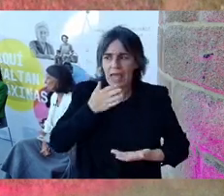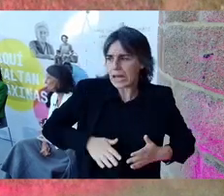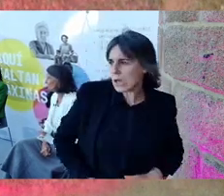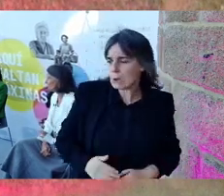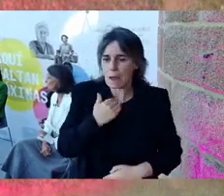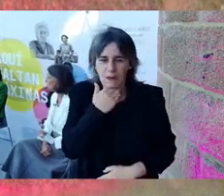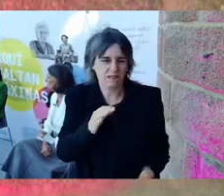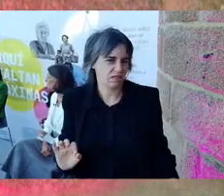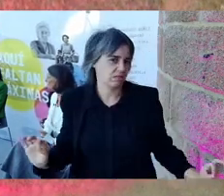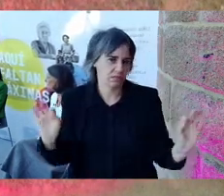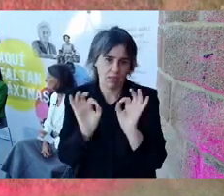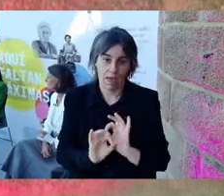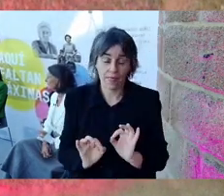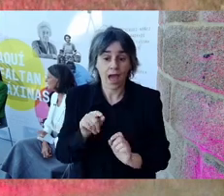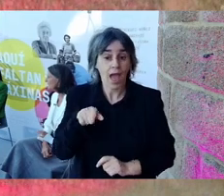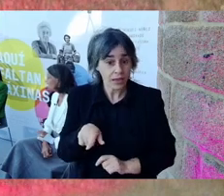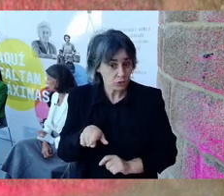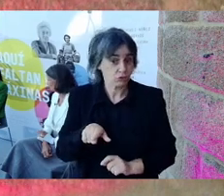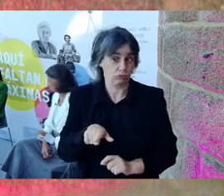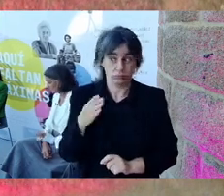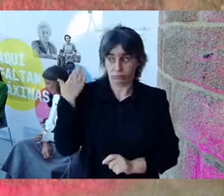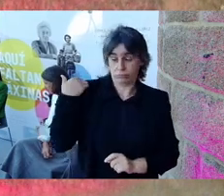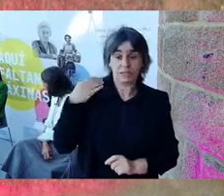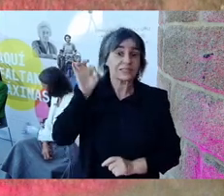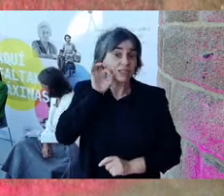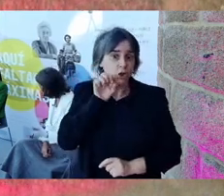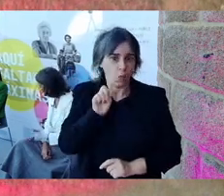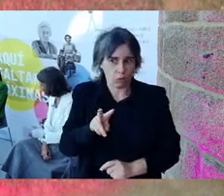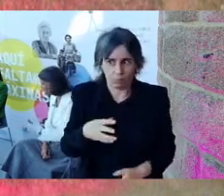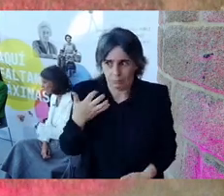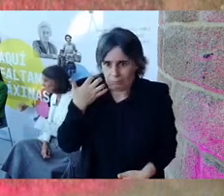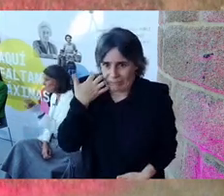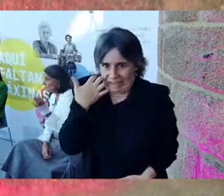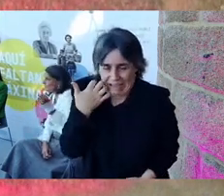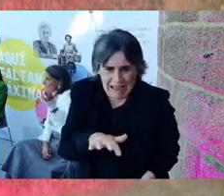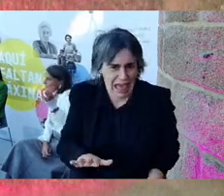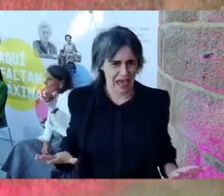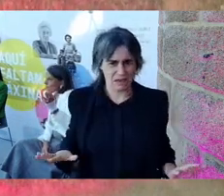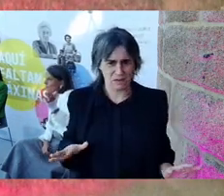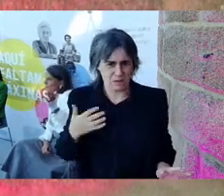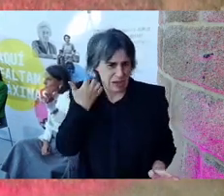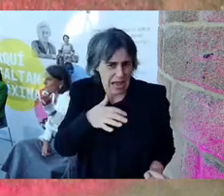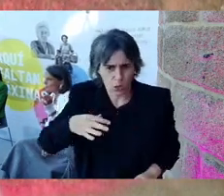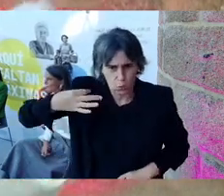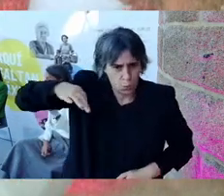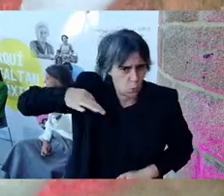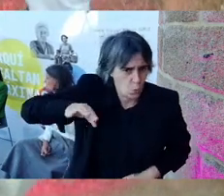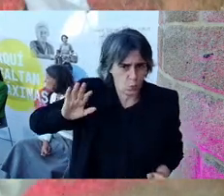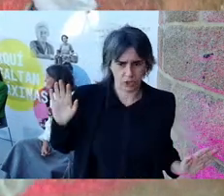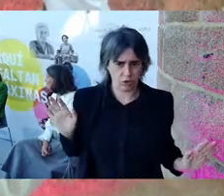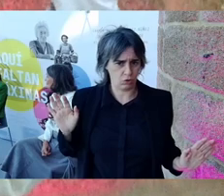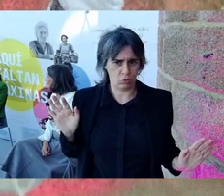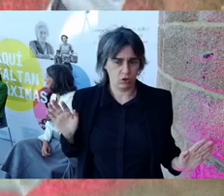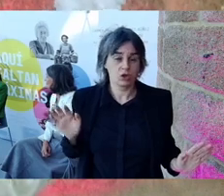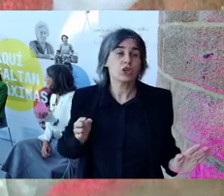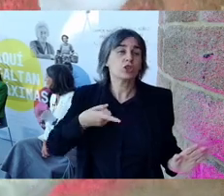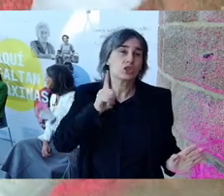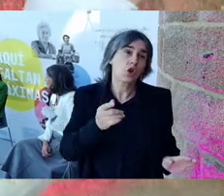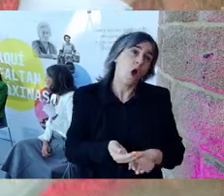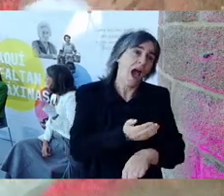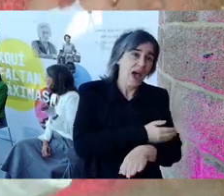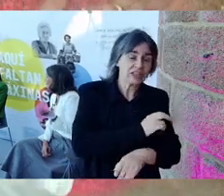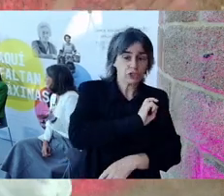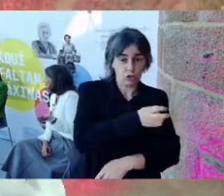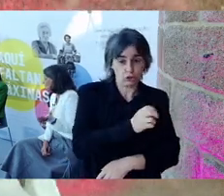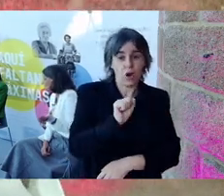amante, ni hijos ilegítimos, ni nada. Esto en el siglo XII era rarísimo, o sea, era inédito. Bueno, solo se había conocido el caso